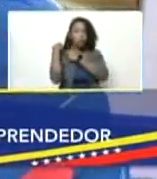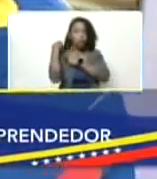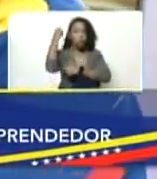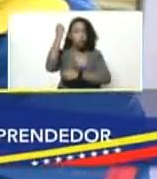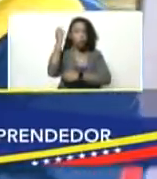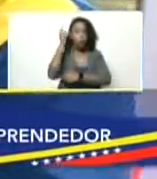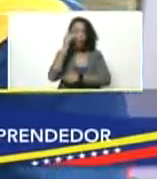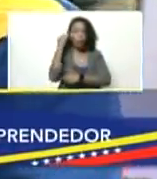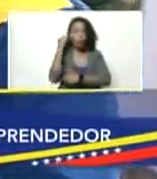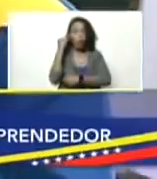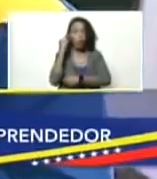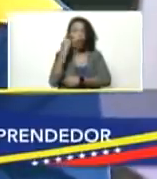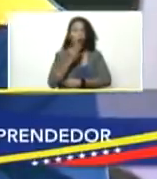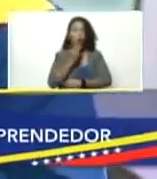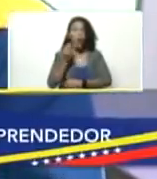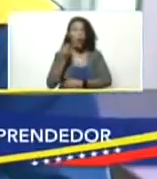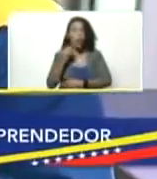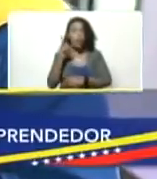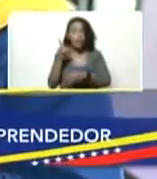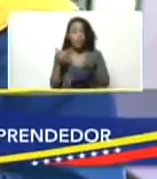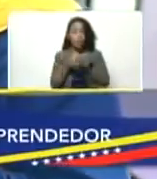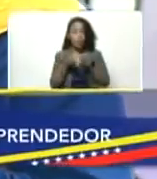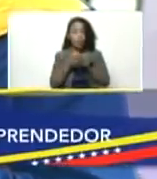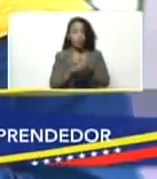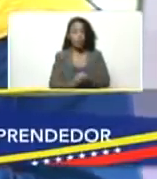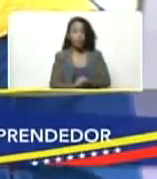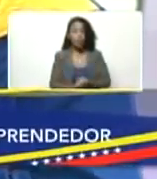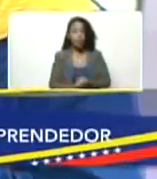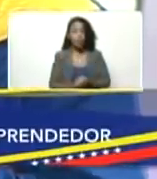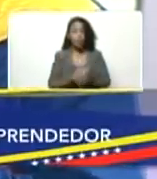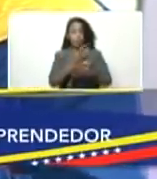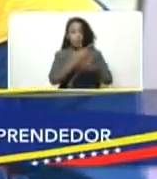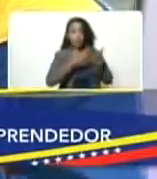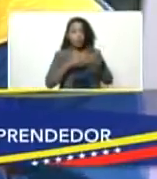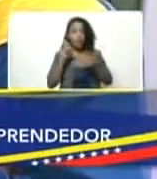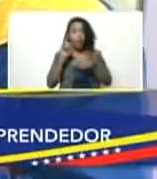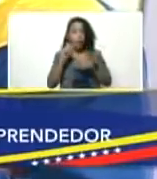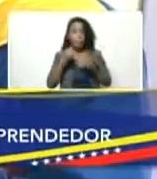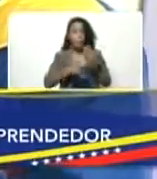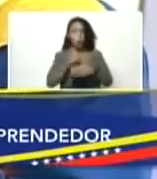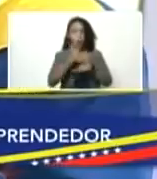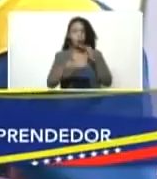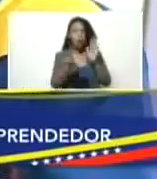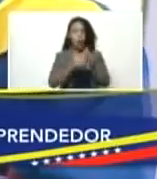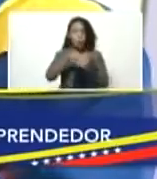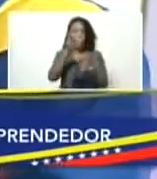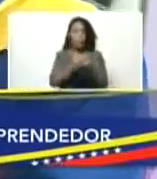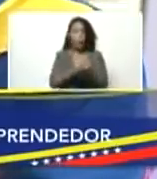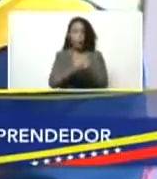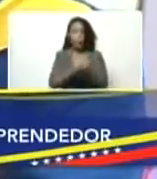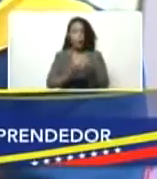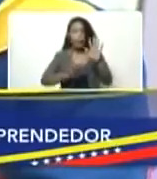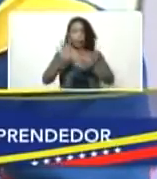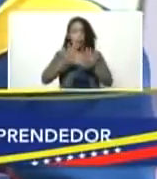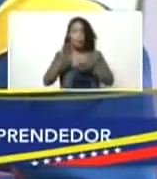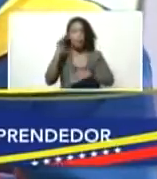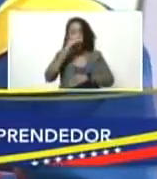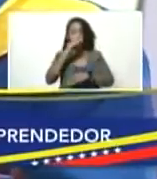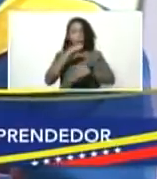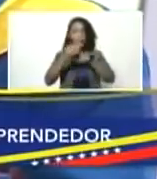diputados más novatos de esa comisión la reacción de este proyecto de ley que fue aprobado el 15 de octubre y que fue